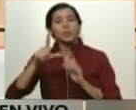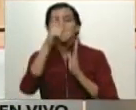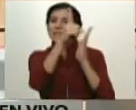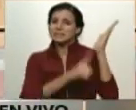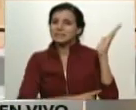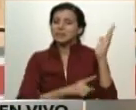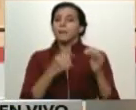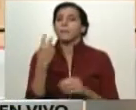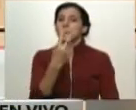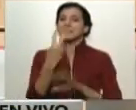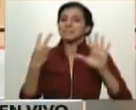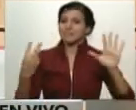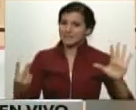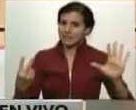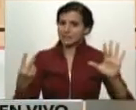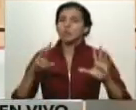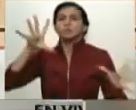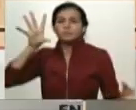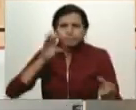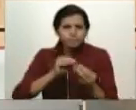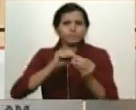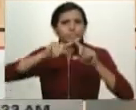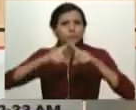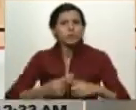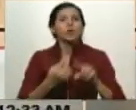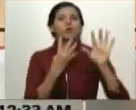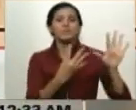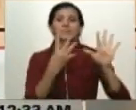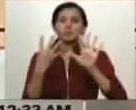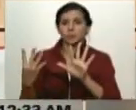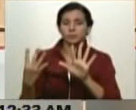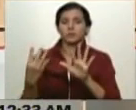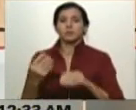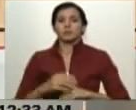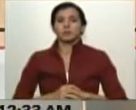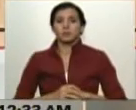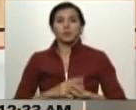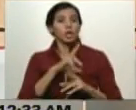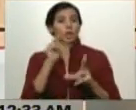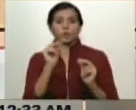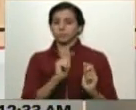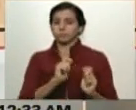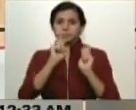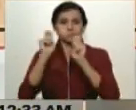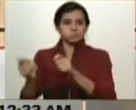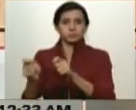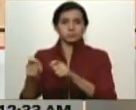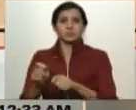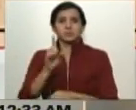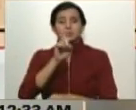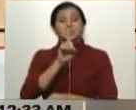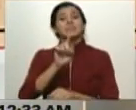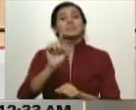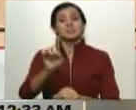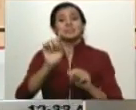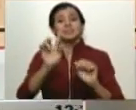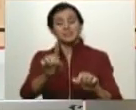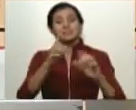lista, 27, para un total de 99. Quedan no adjudicables